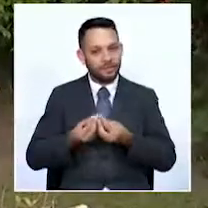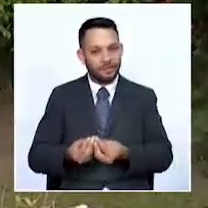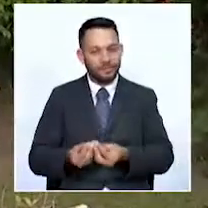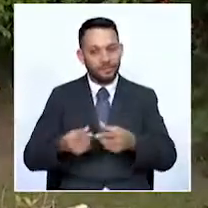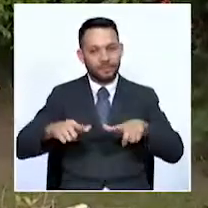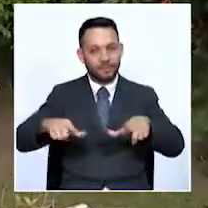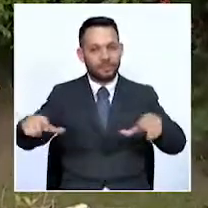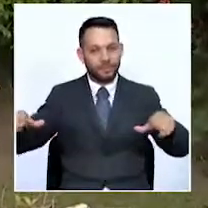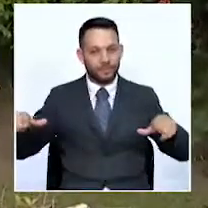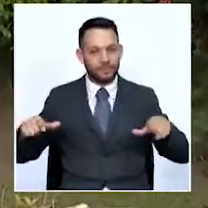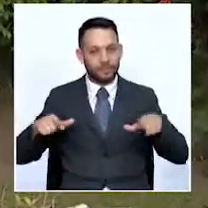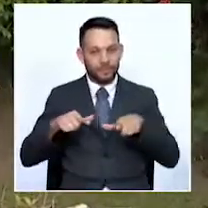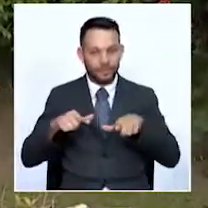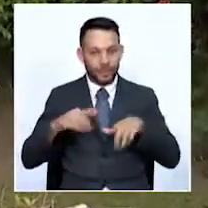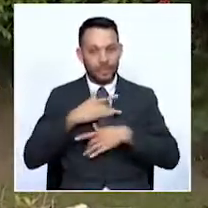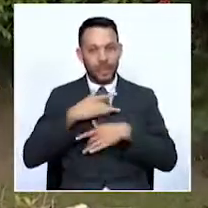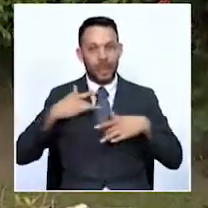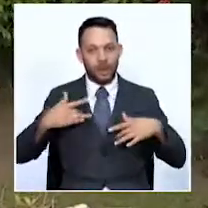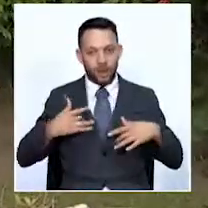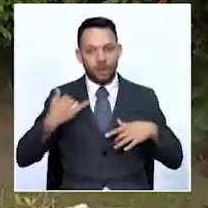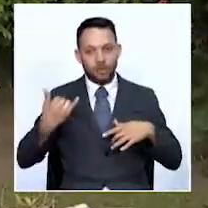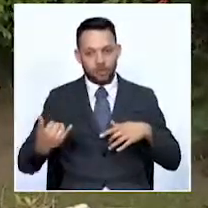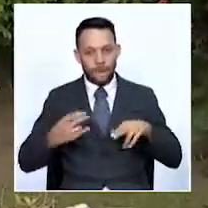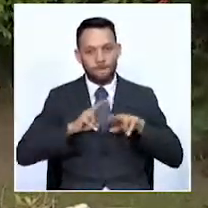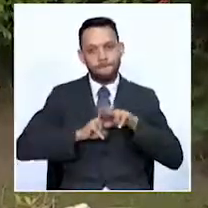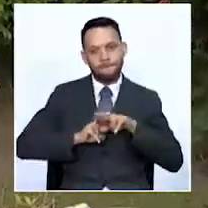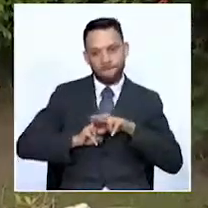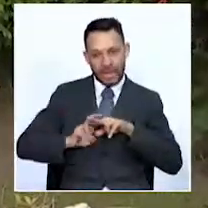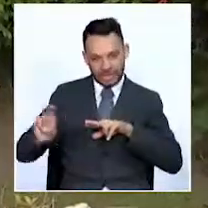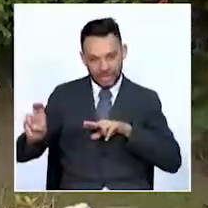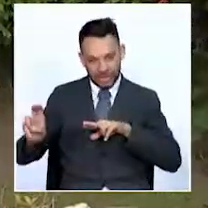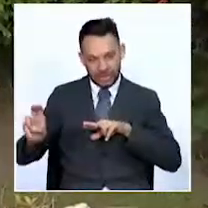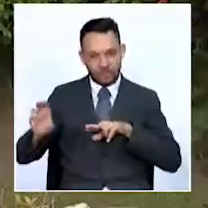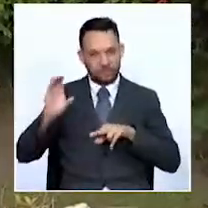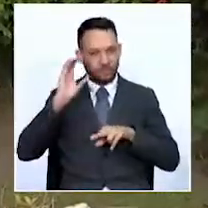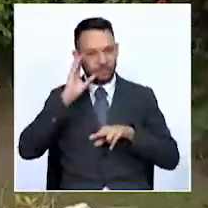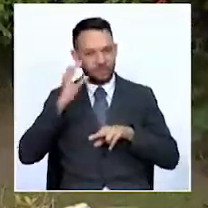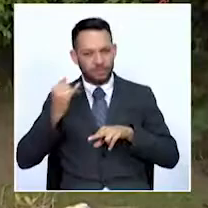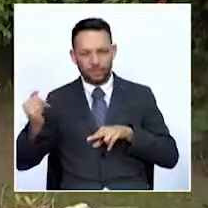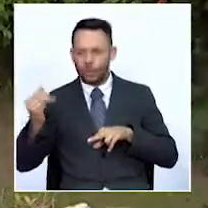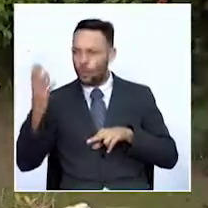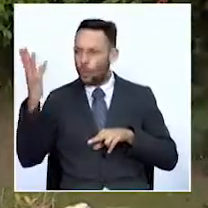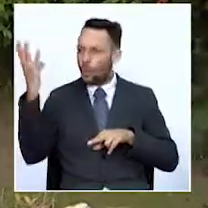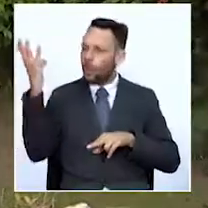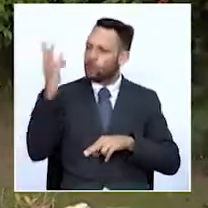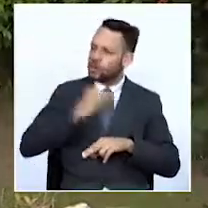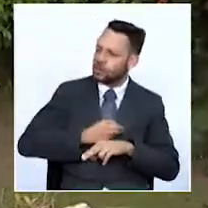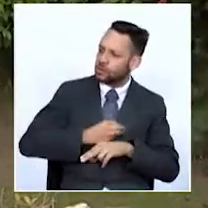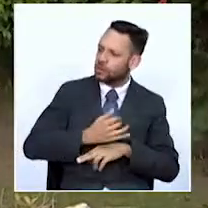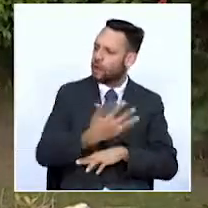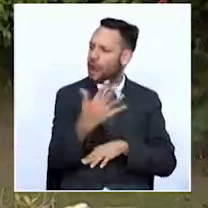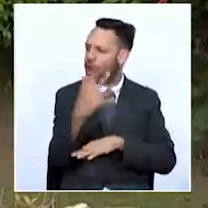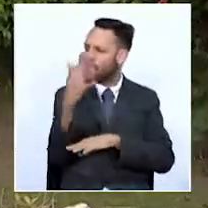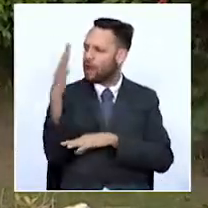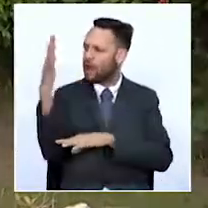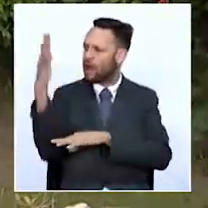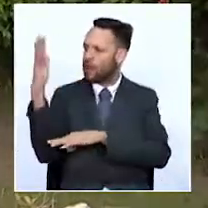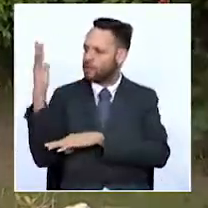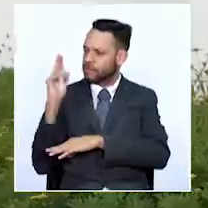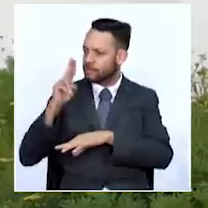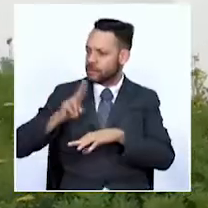Parque de la Salud en Manizales, en estos lindos paisajes que nos ofrece la naturaleza,